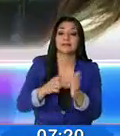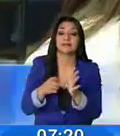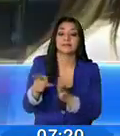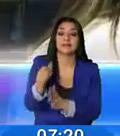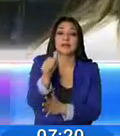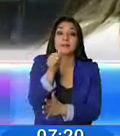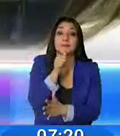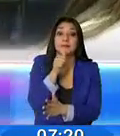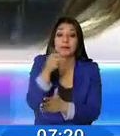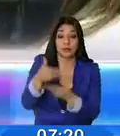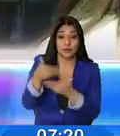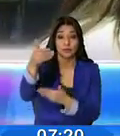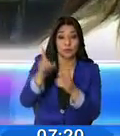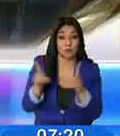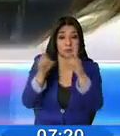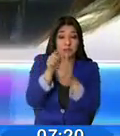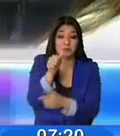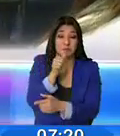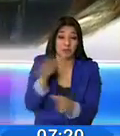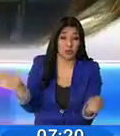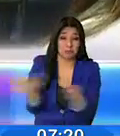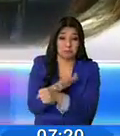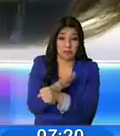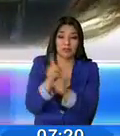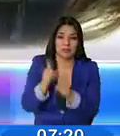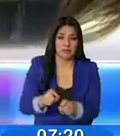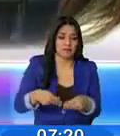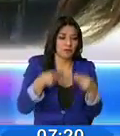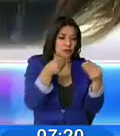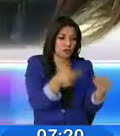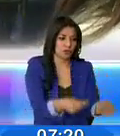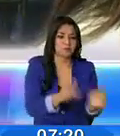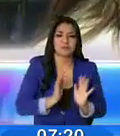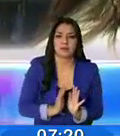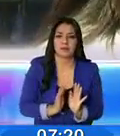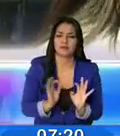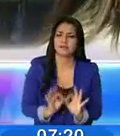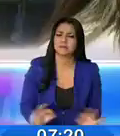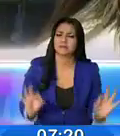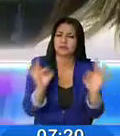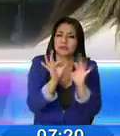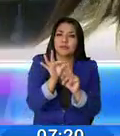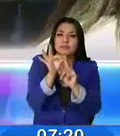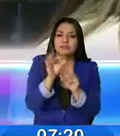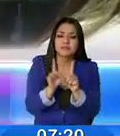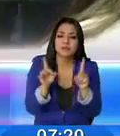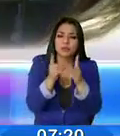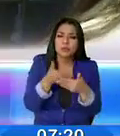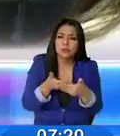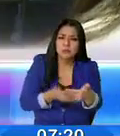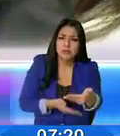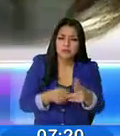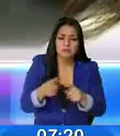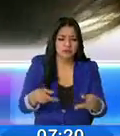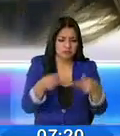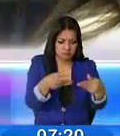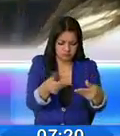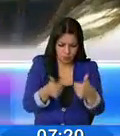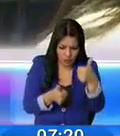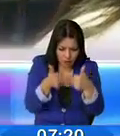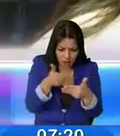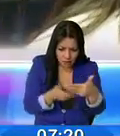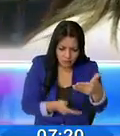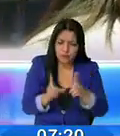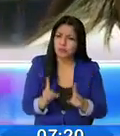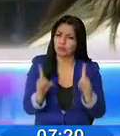desclasificación completa y total de los documentos que son considerados como clasificados y reservados. Por lo tanto, sí nos preguntamos cuáles han sido